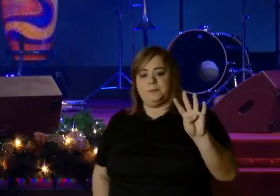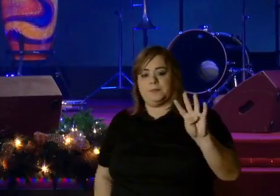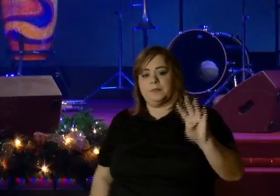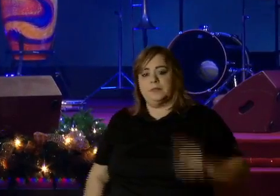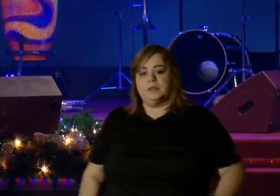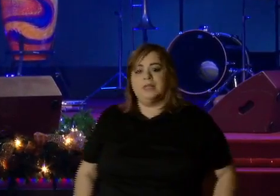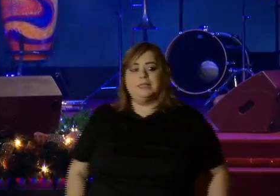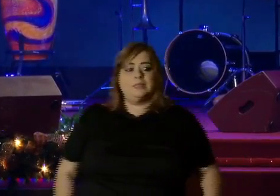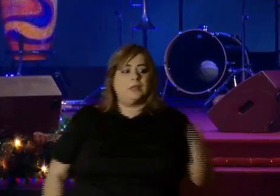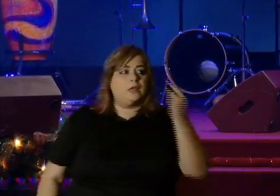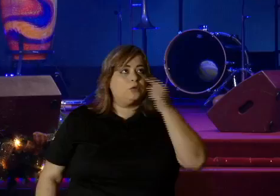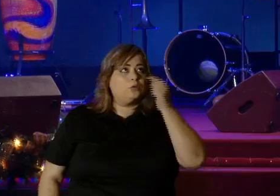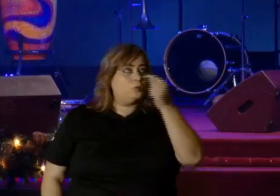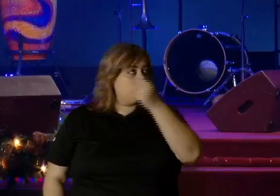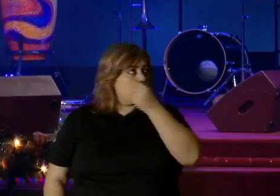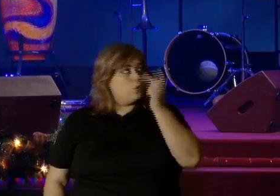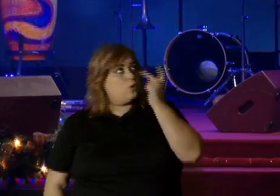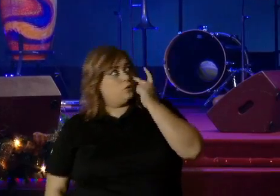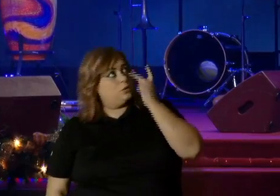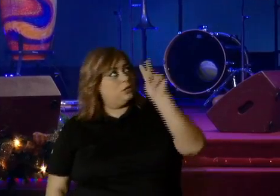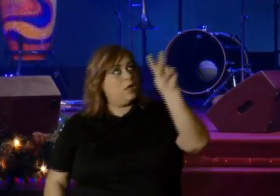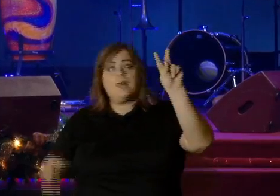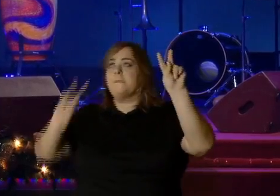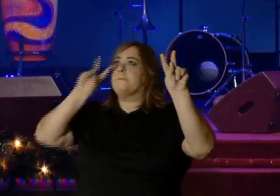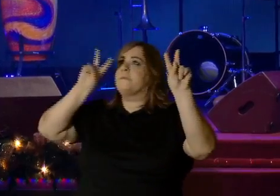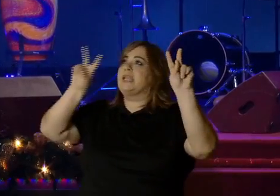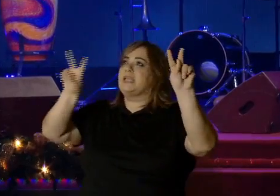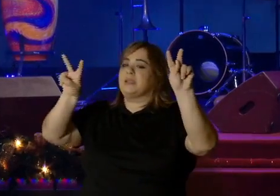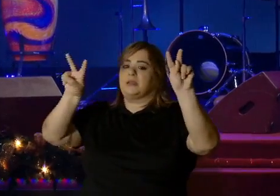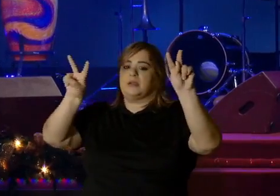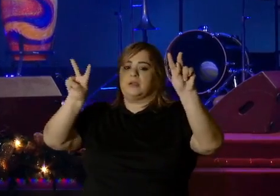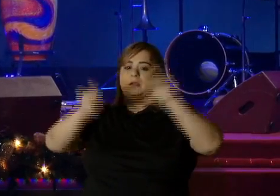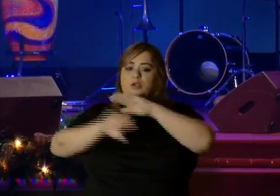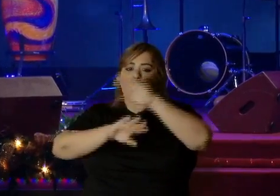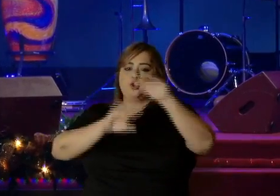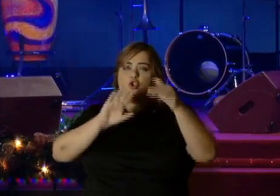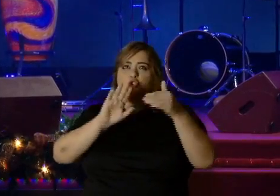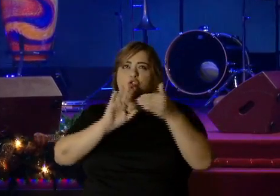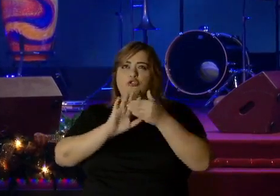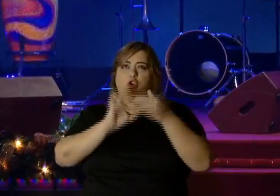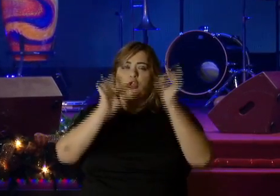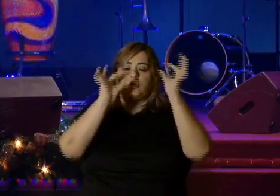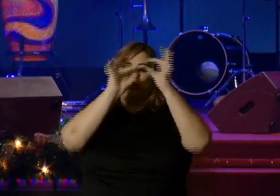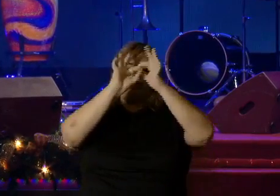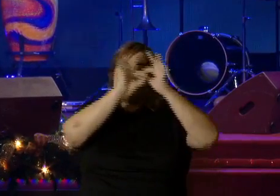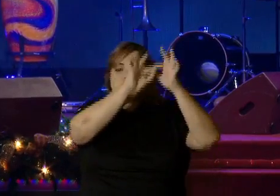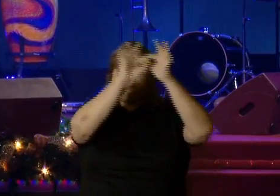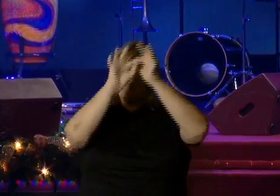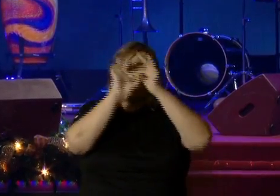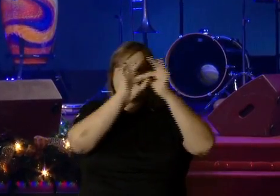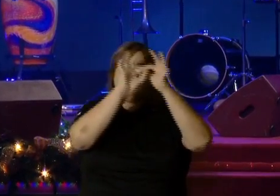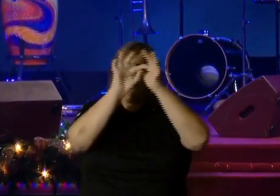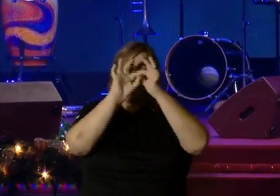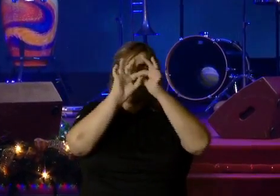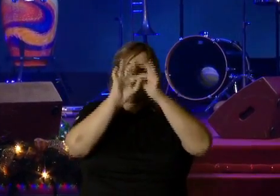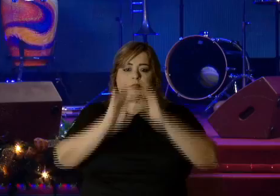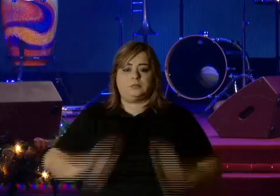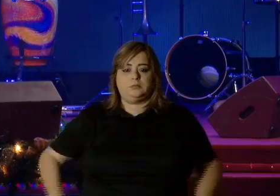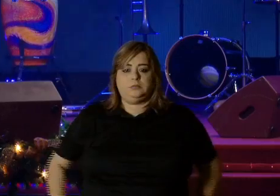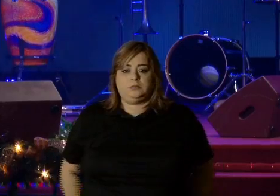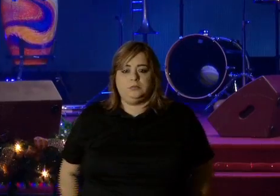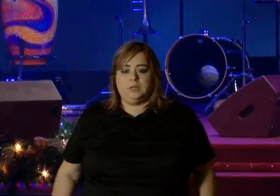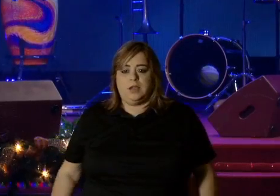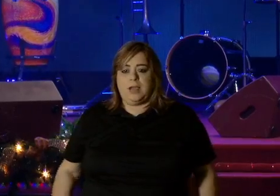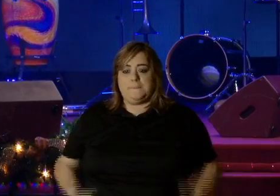Alza tus ojos y mira. Todos se han juntado. Vinieron a ti, tus hijos vendrán de lejos. Ya empezaron a